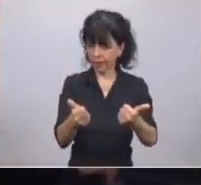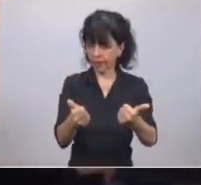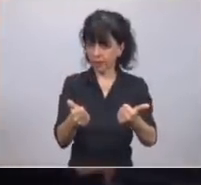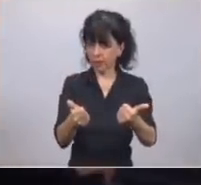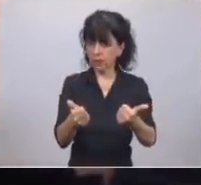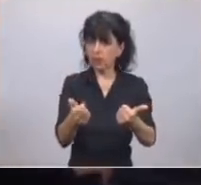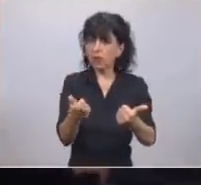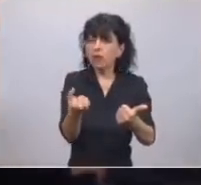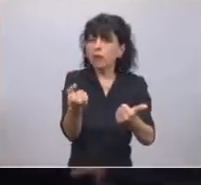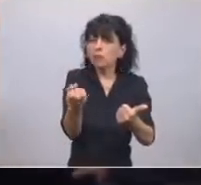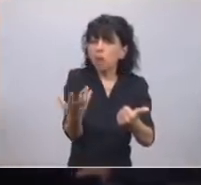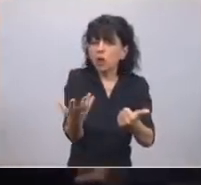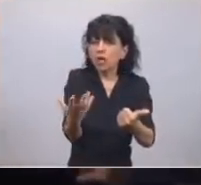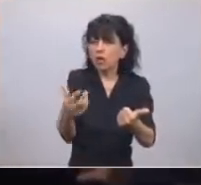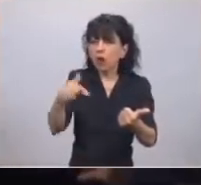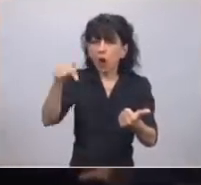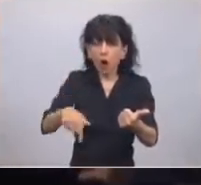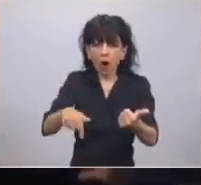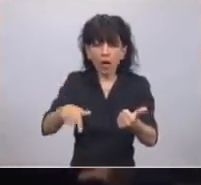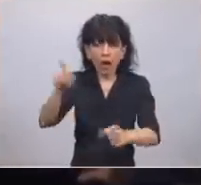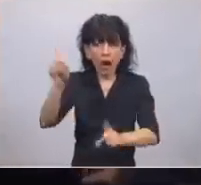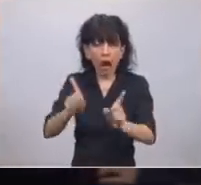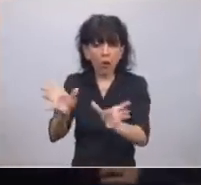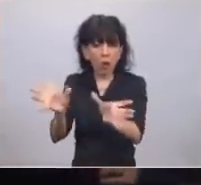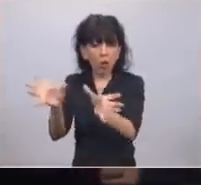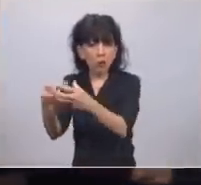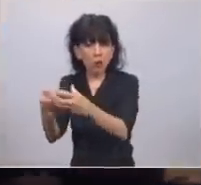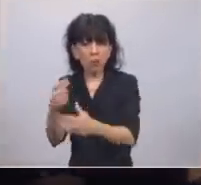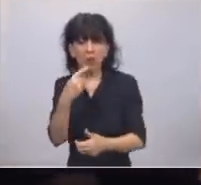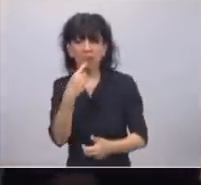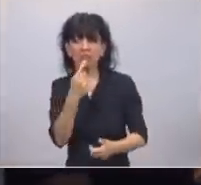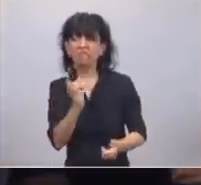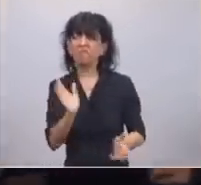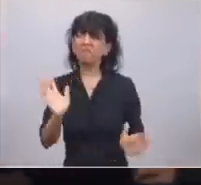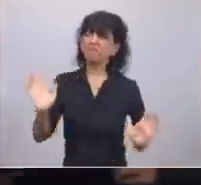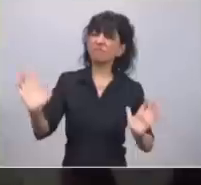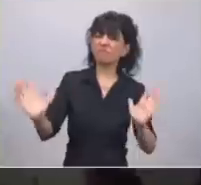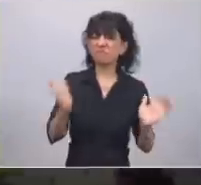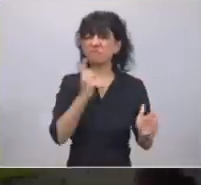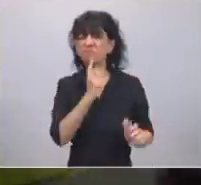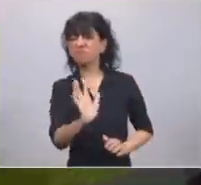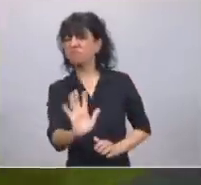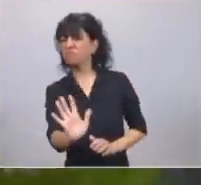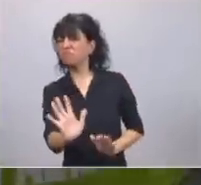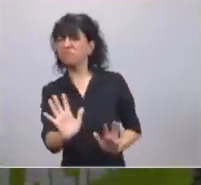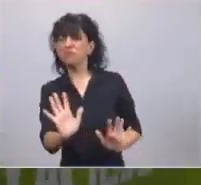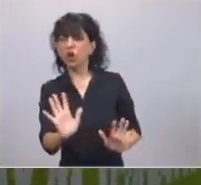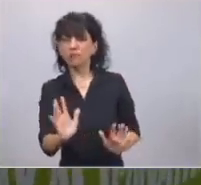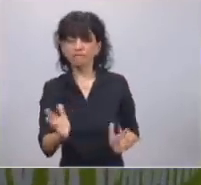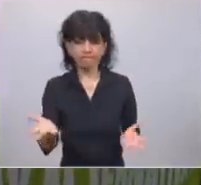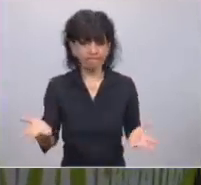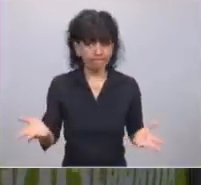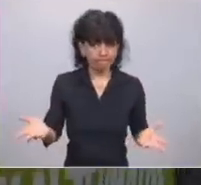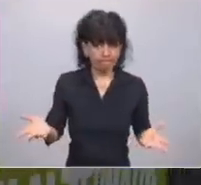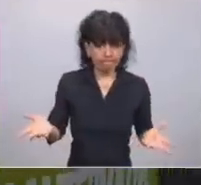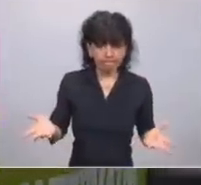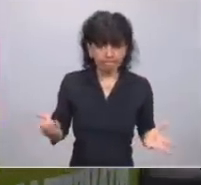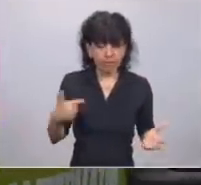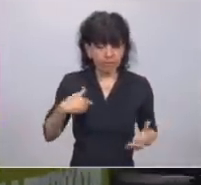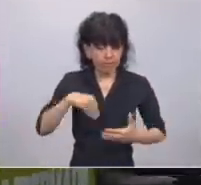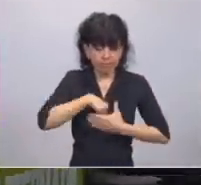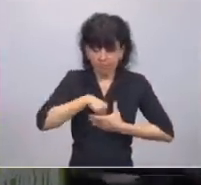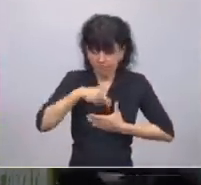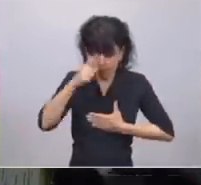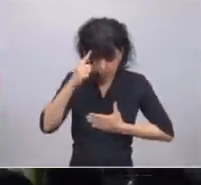a aparecer cuestionados. Me da tristeza en el país de